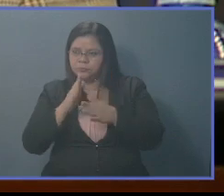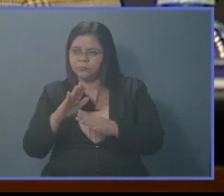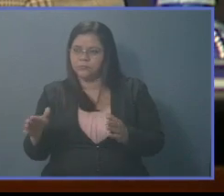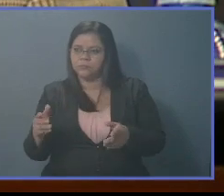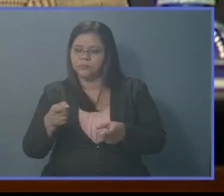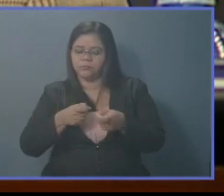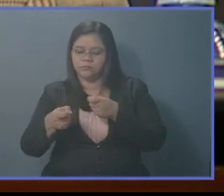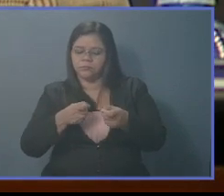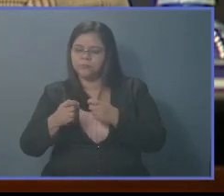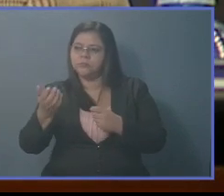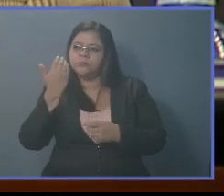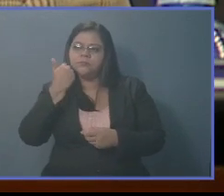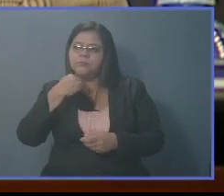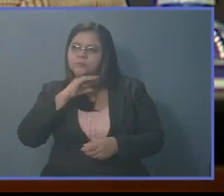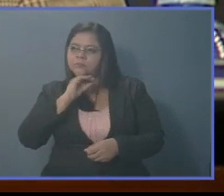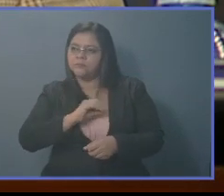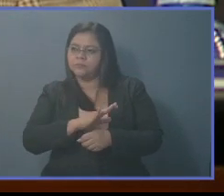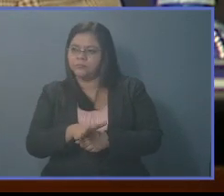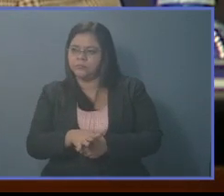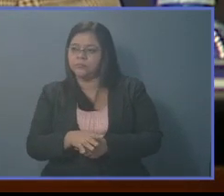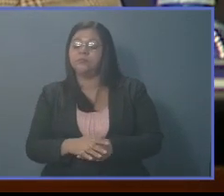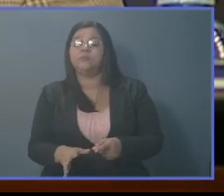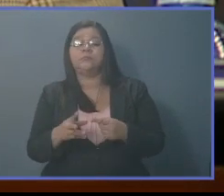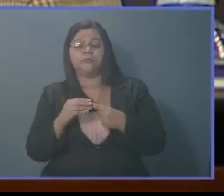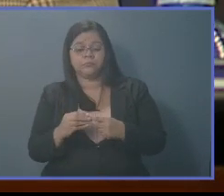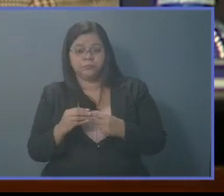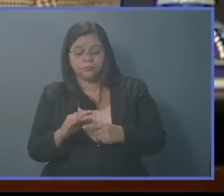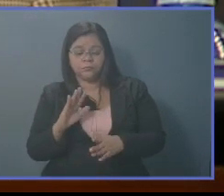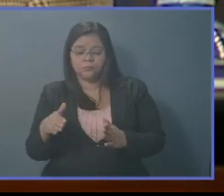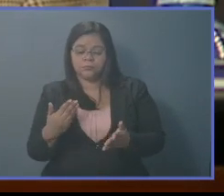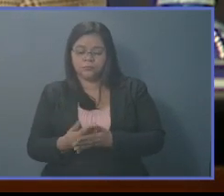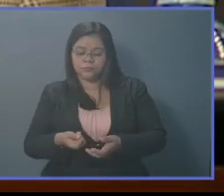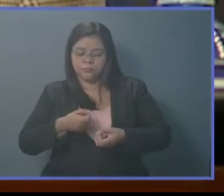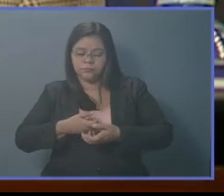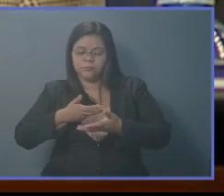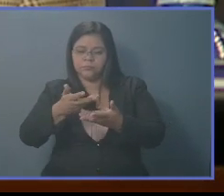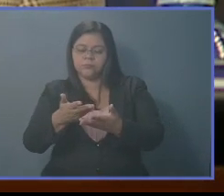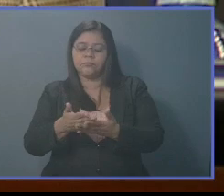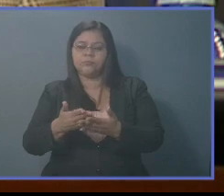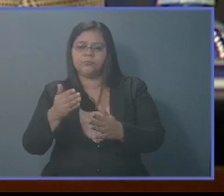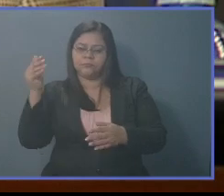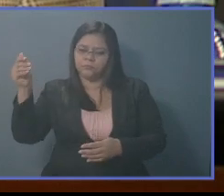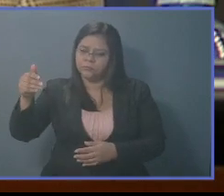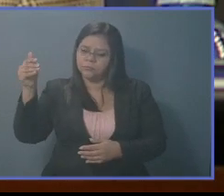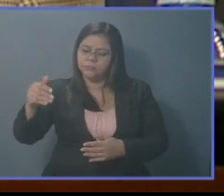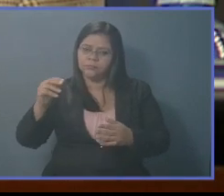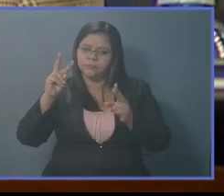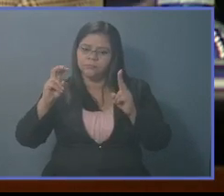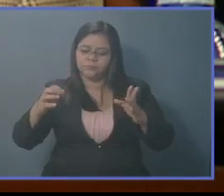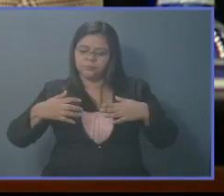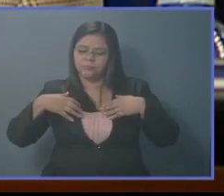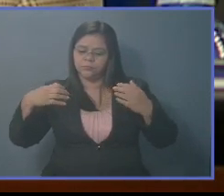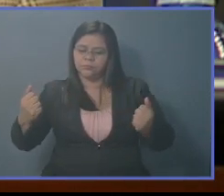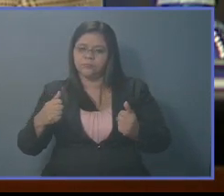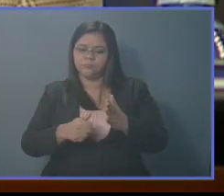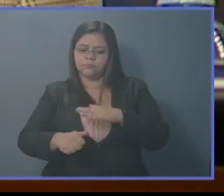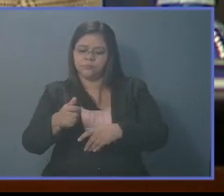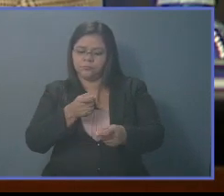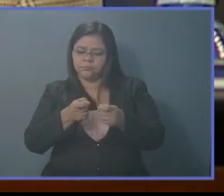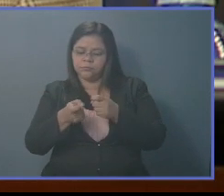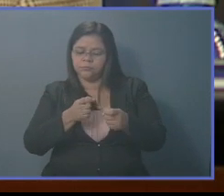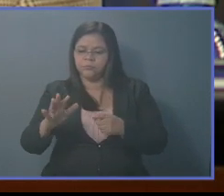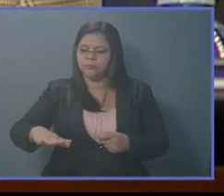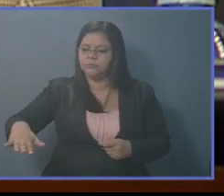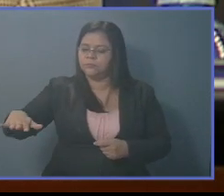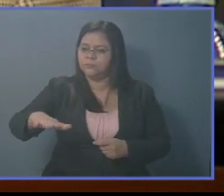pandemia por COVID-19, especialmente en lo referente a la promoción, prevención y educación en salud, alimentación y disposición de lugares